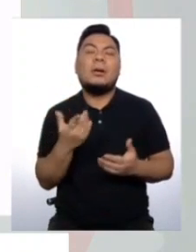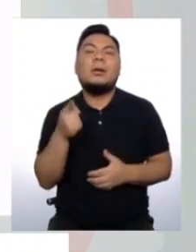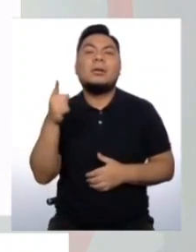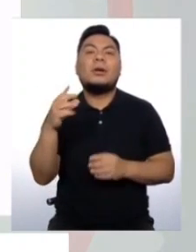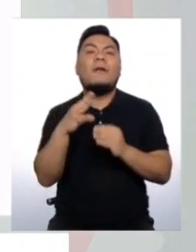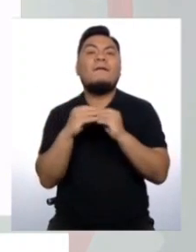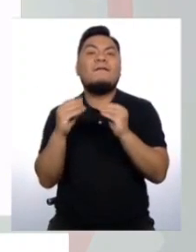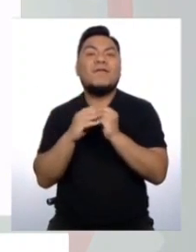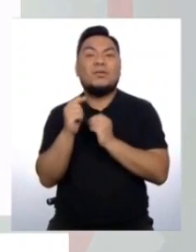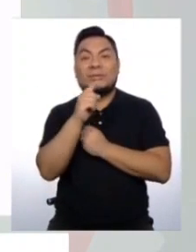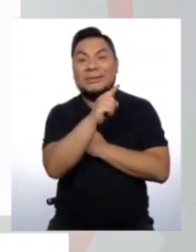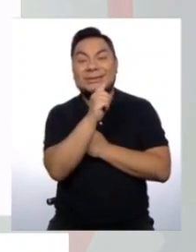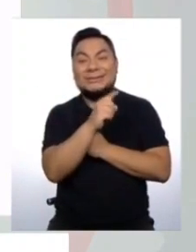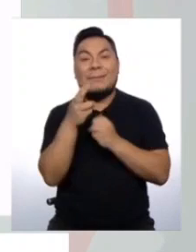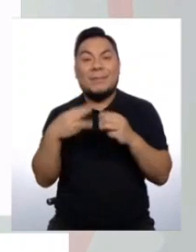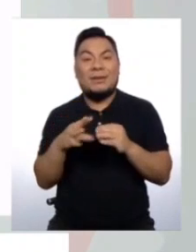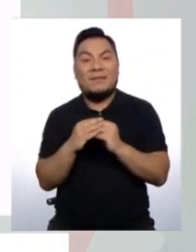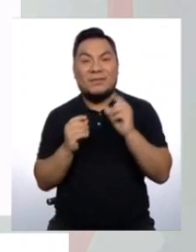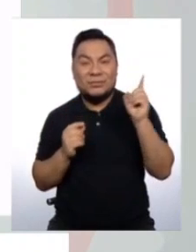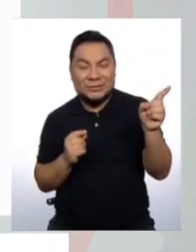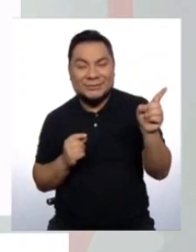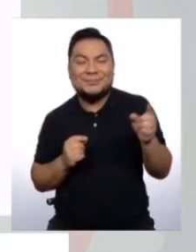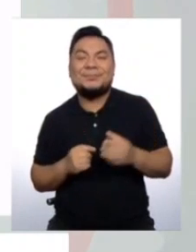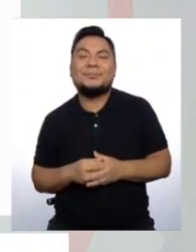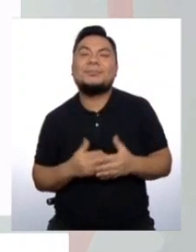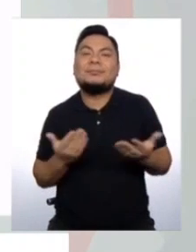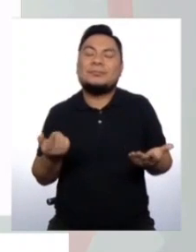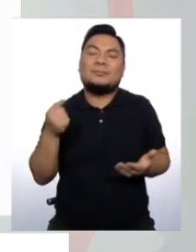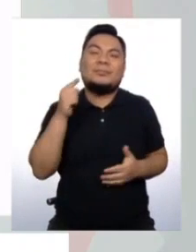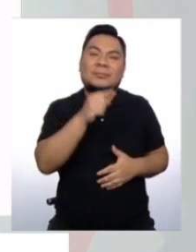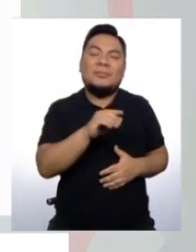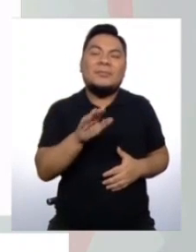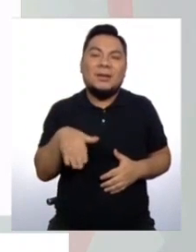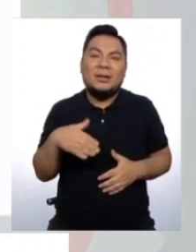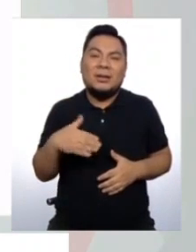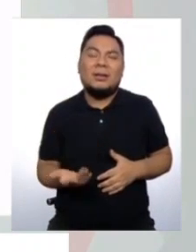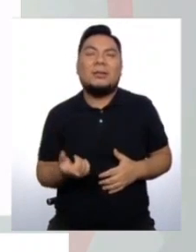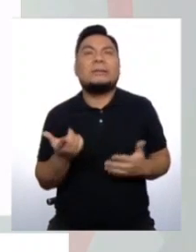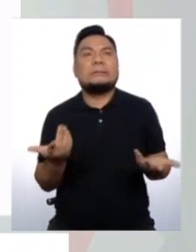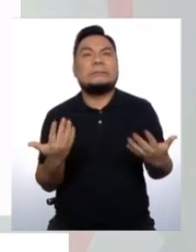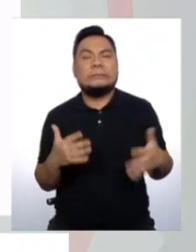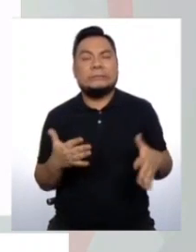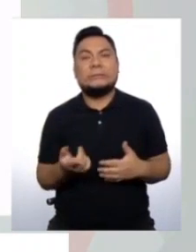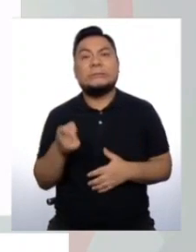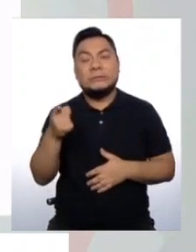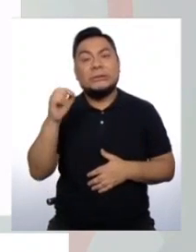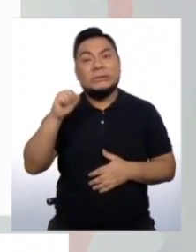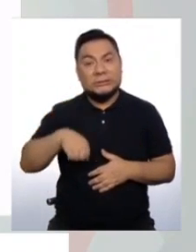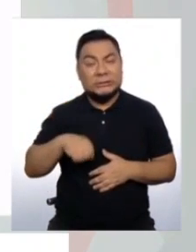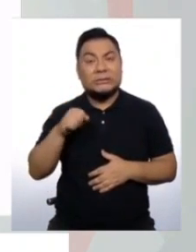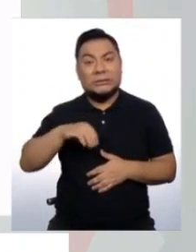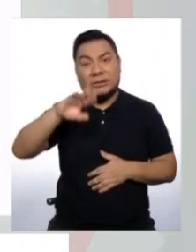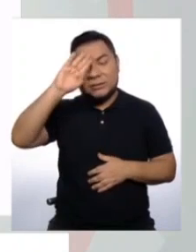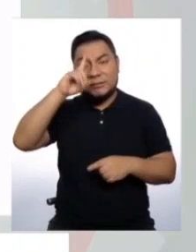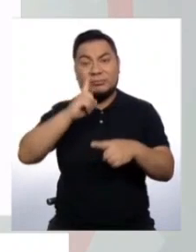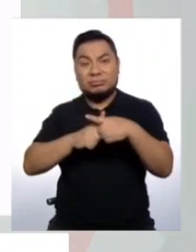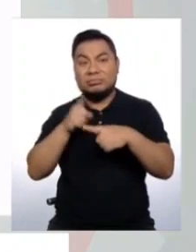de frutas, donde tenemos un nivel de positividad